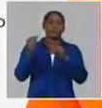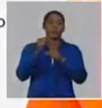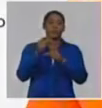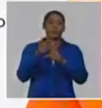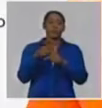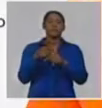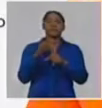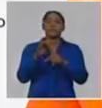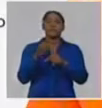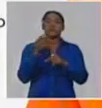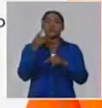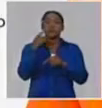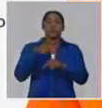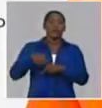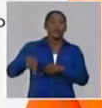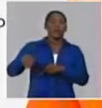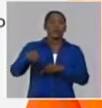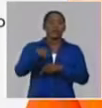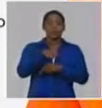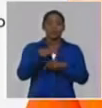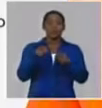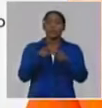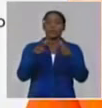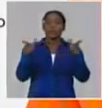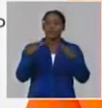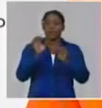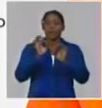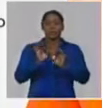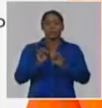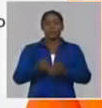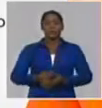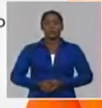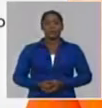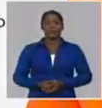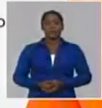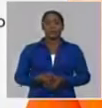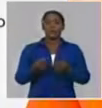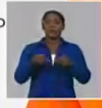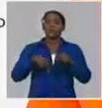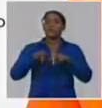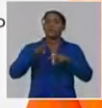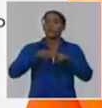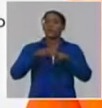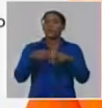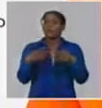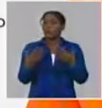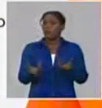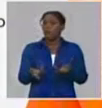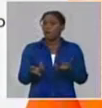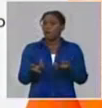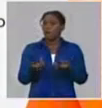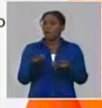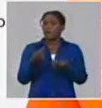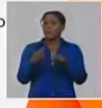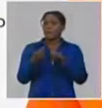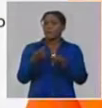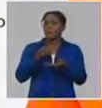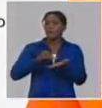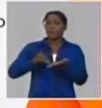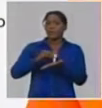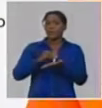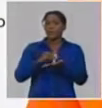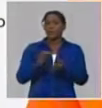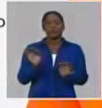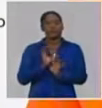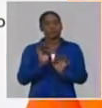la manera más amplia posible. En el caso de La Habana, ¿cuáles son las unidades? El mercado no las tenemos seleccionadas,